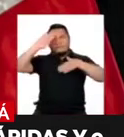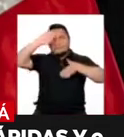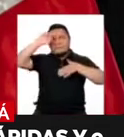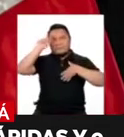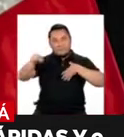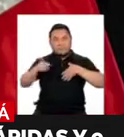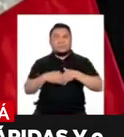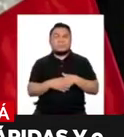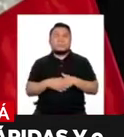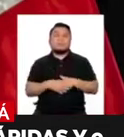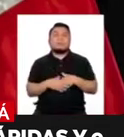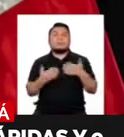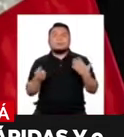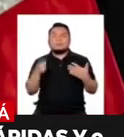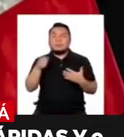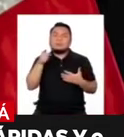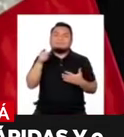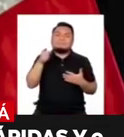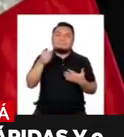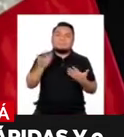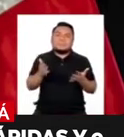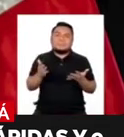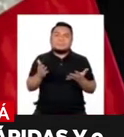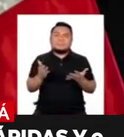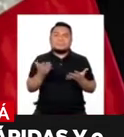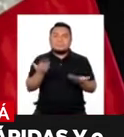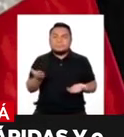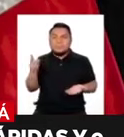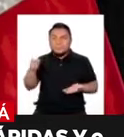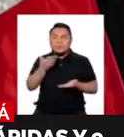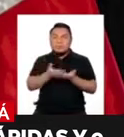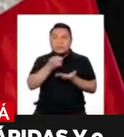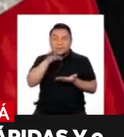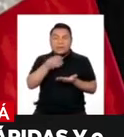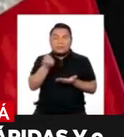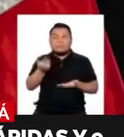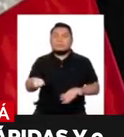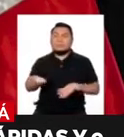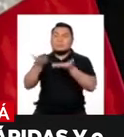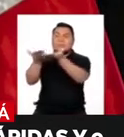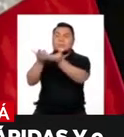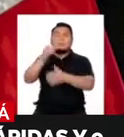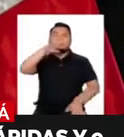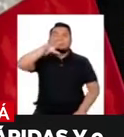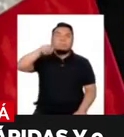mayores a las otras regiones, se le ha distribuido